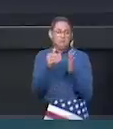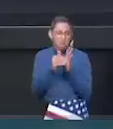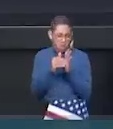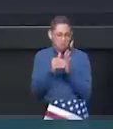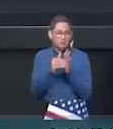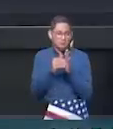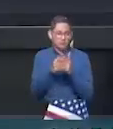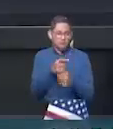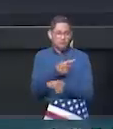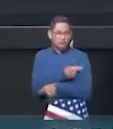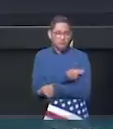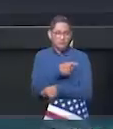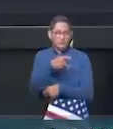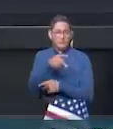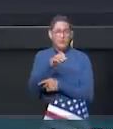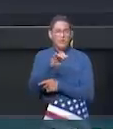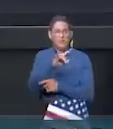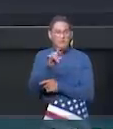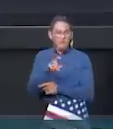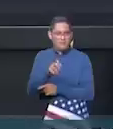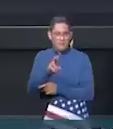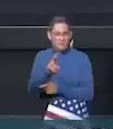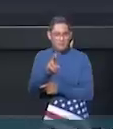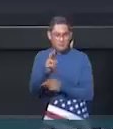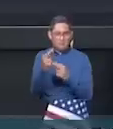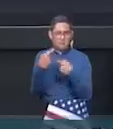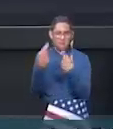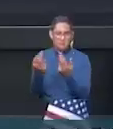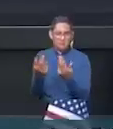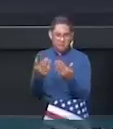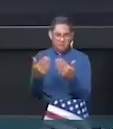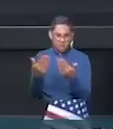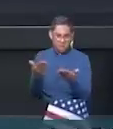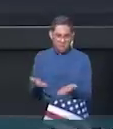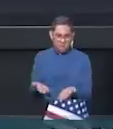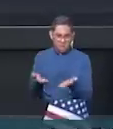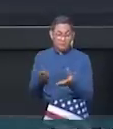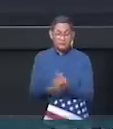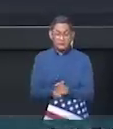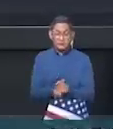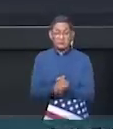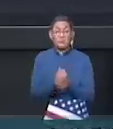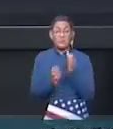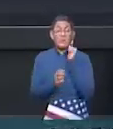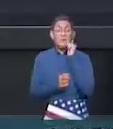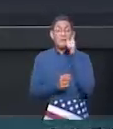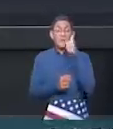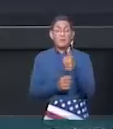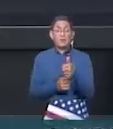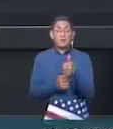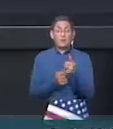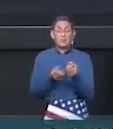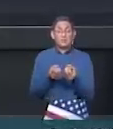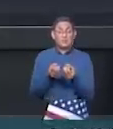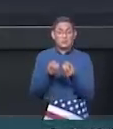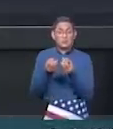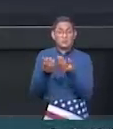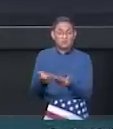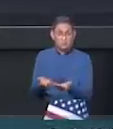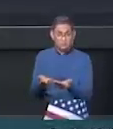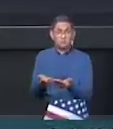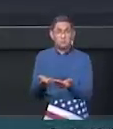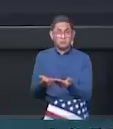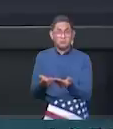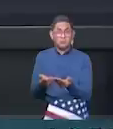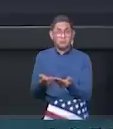de la vacuna facer al pueblo panameño estas vacunas se entregarán mañana el 21 de